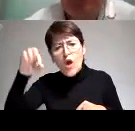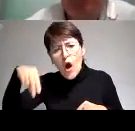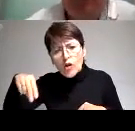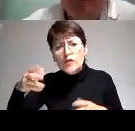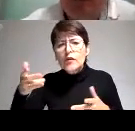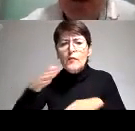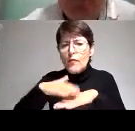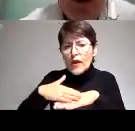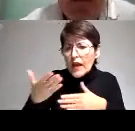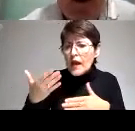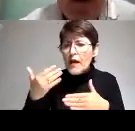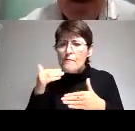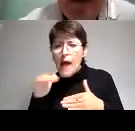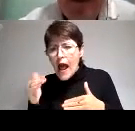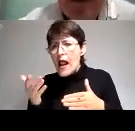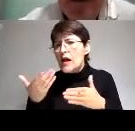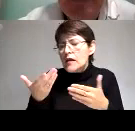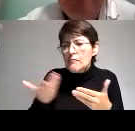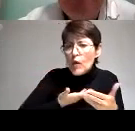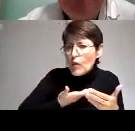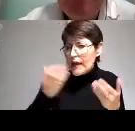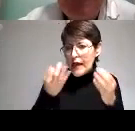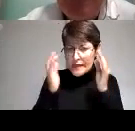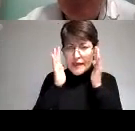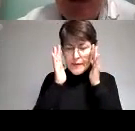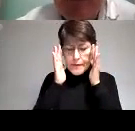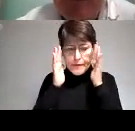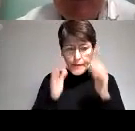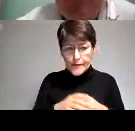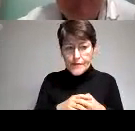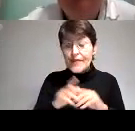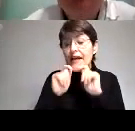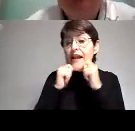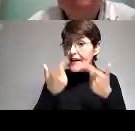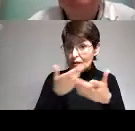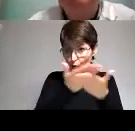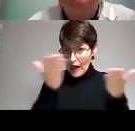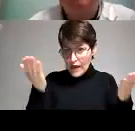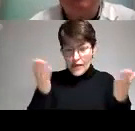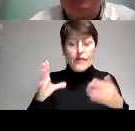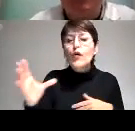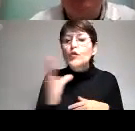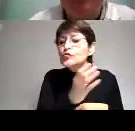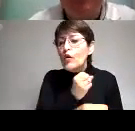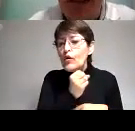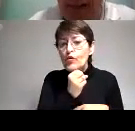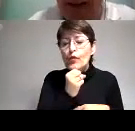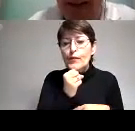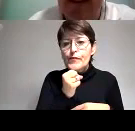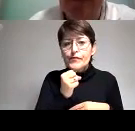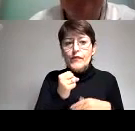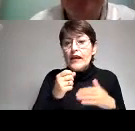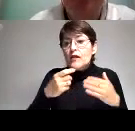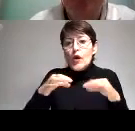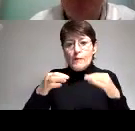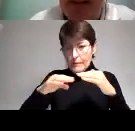no hay ningún problema, ¿no? En la naturaleza todo tiende a estar estable, es